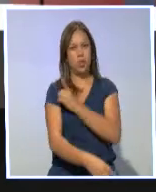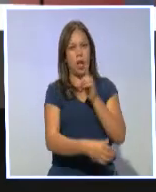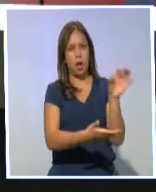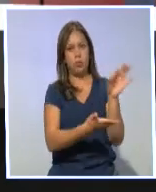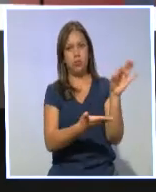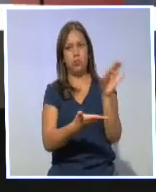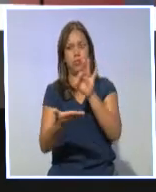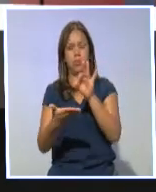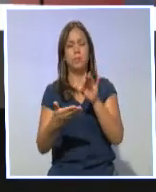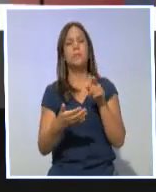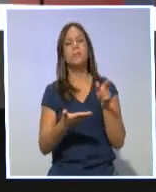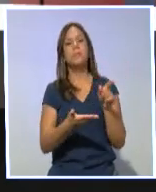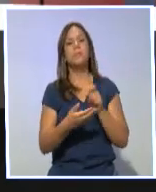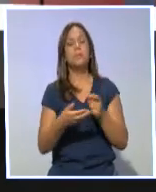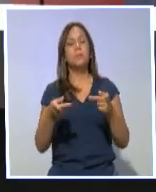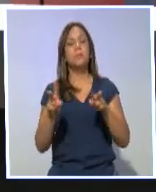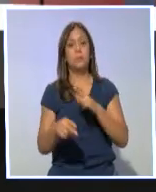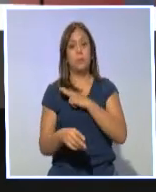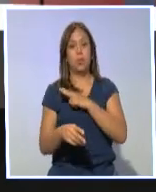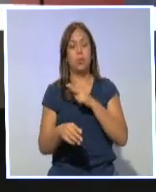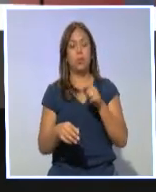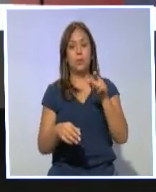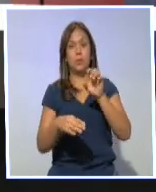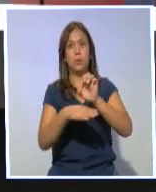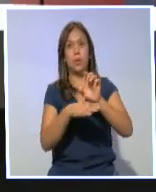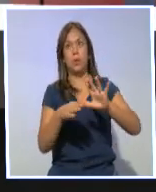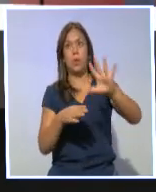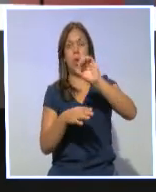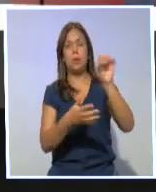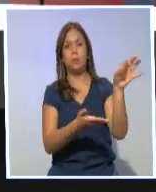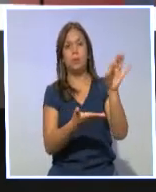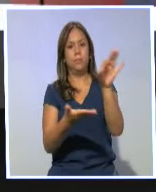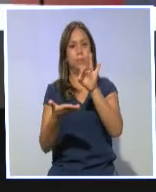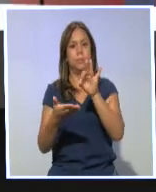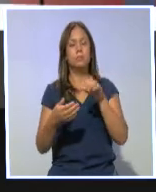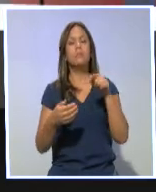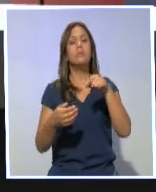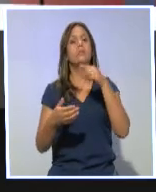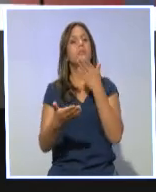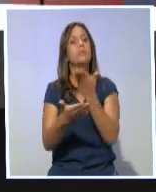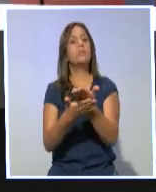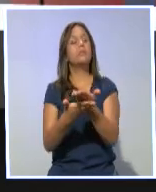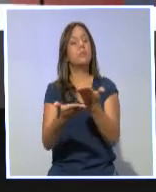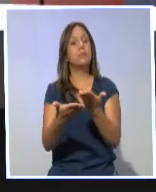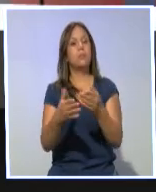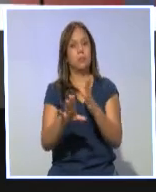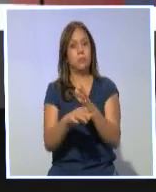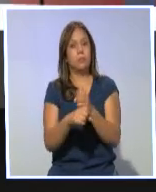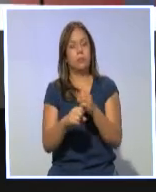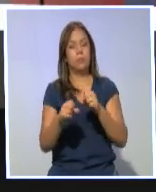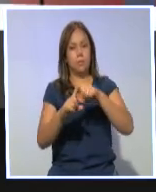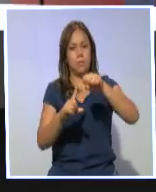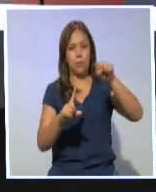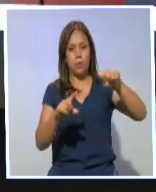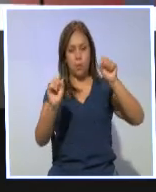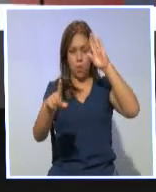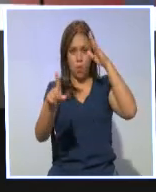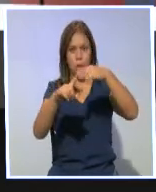CES, y representantes de universidades del país. Desde el CEACES se propone crear un sistema que permita este